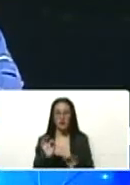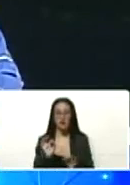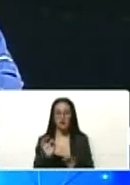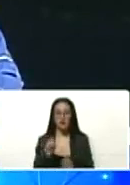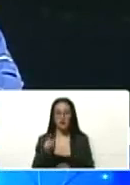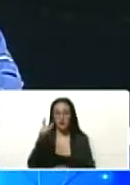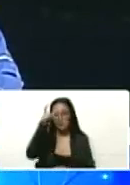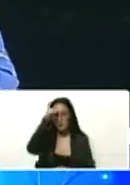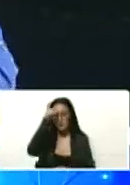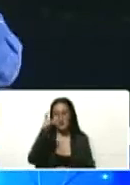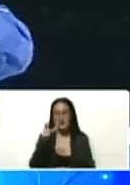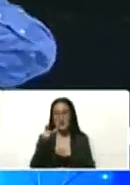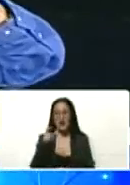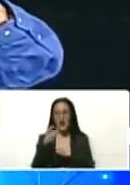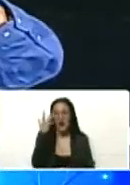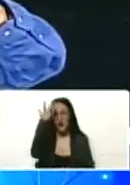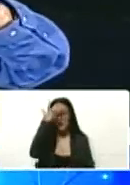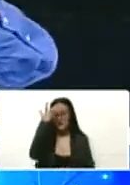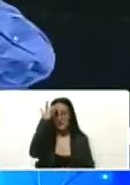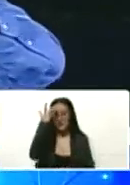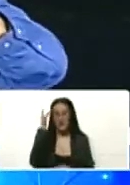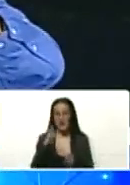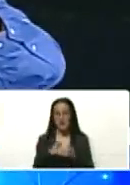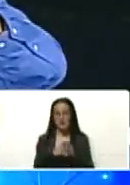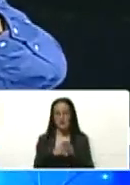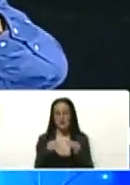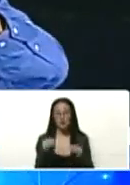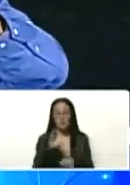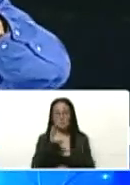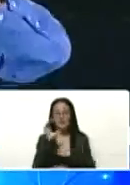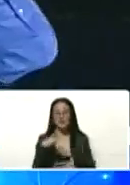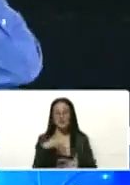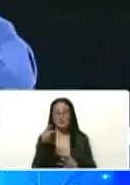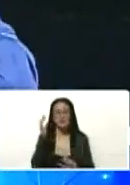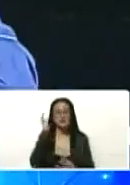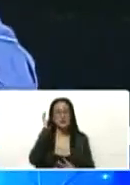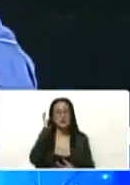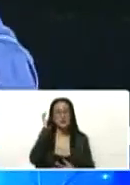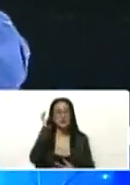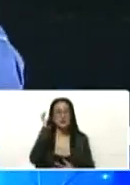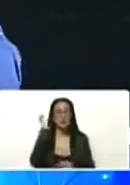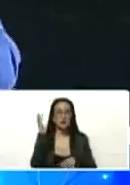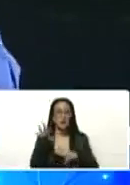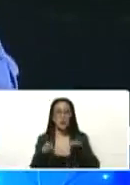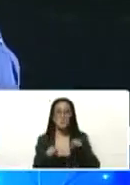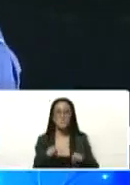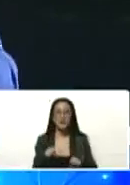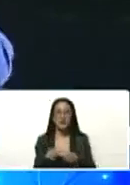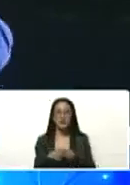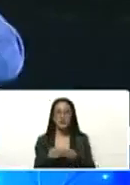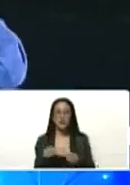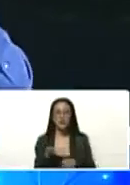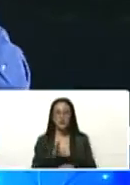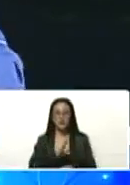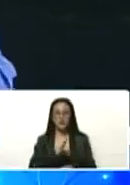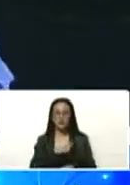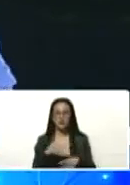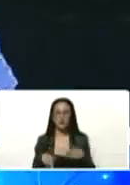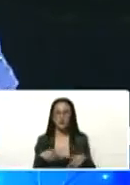África, en todos los países interesados en comprar todo lo que produzcamos nosotros,